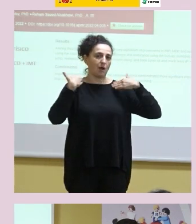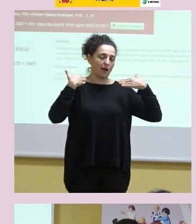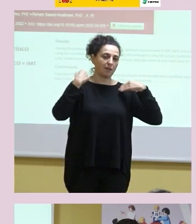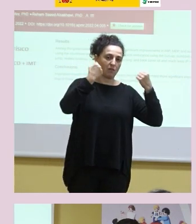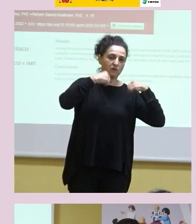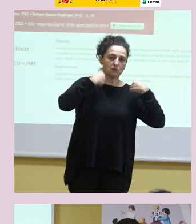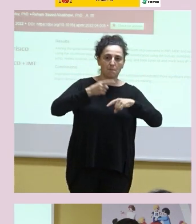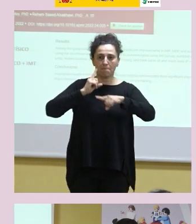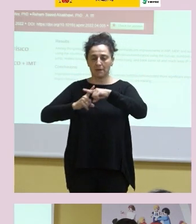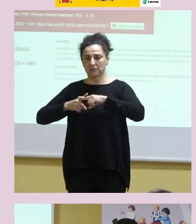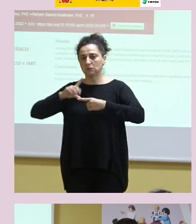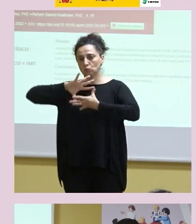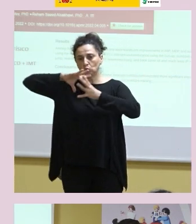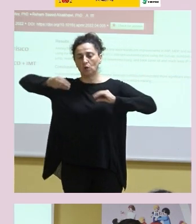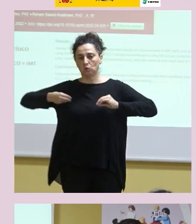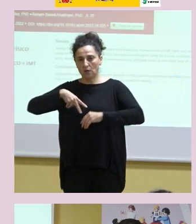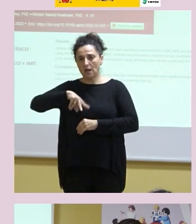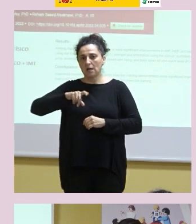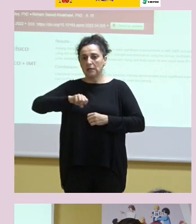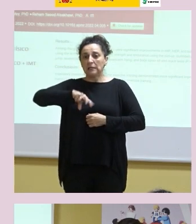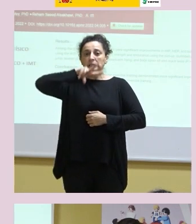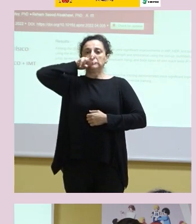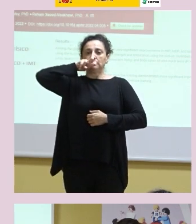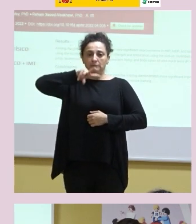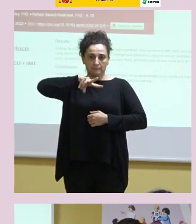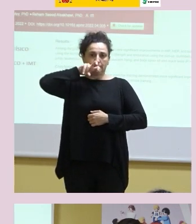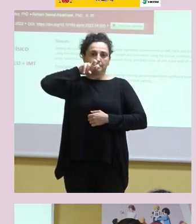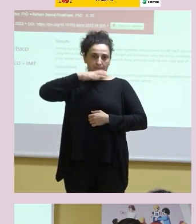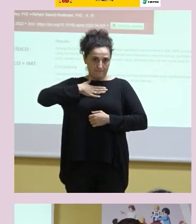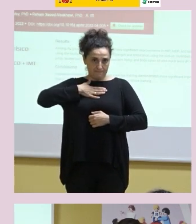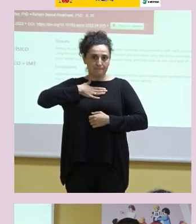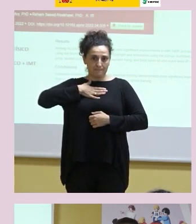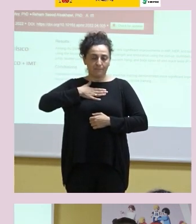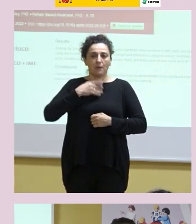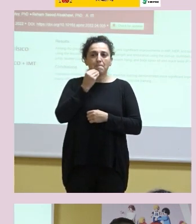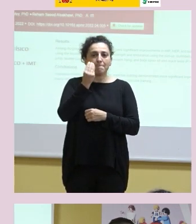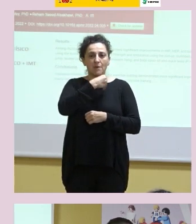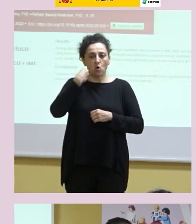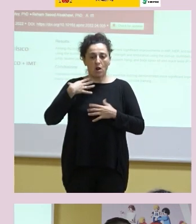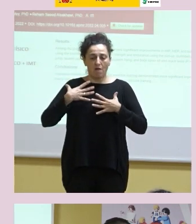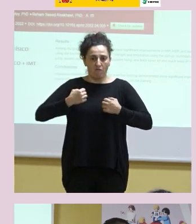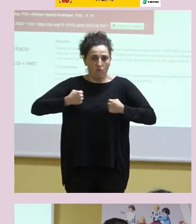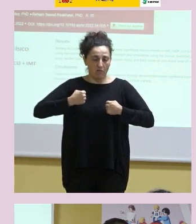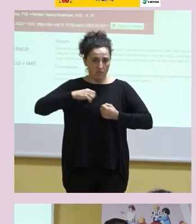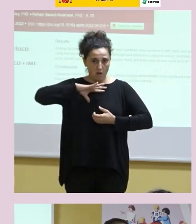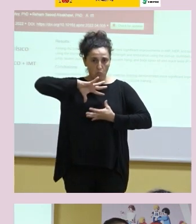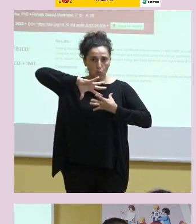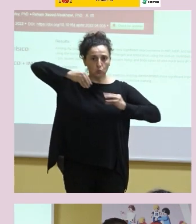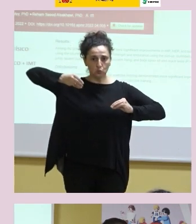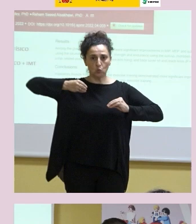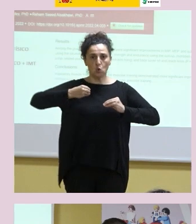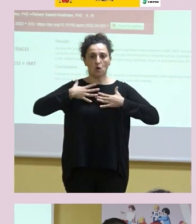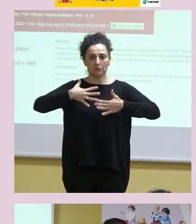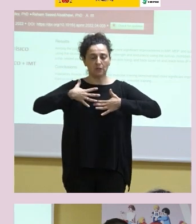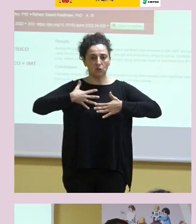entrenamiento de la musculatura inspiratoria en este caso. Nos ayuda a mejorar valores de fuerza de la musculatura respiratoria, pero